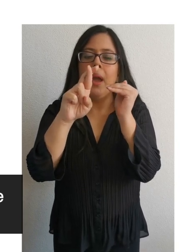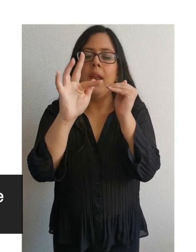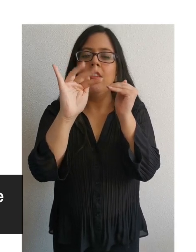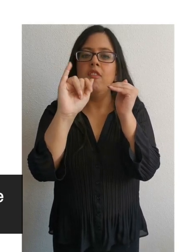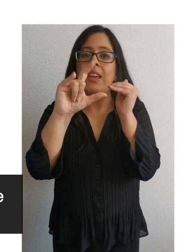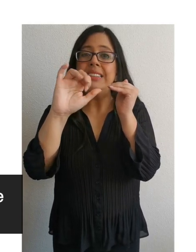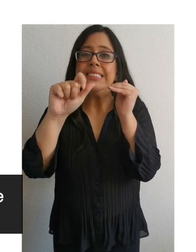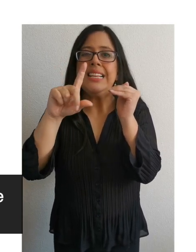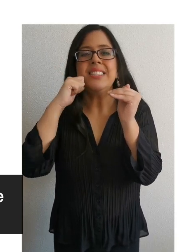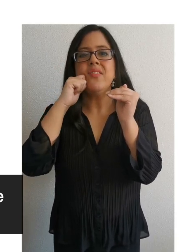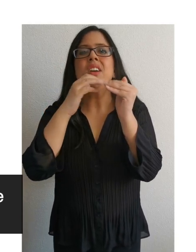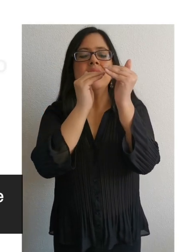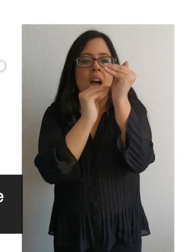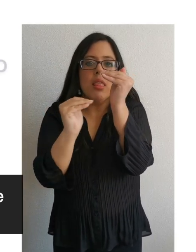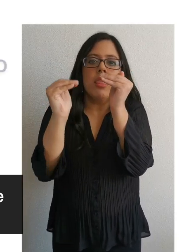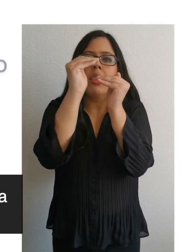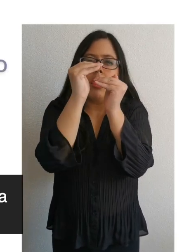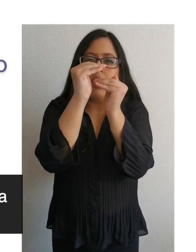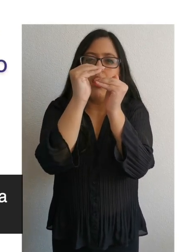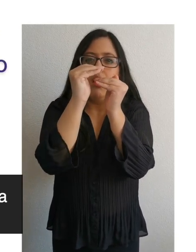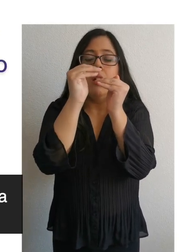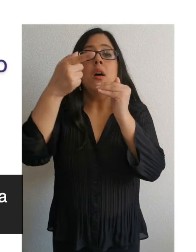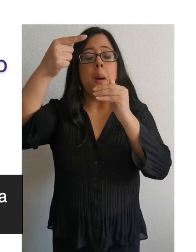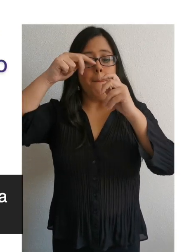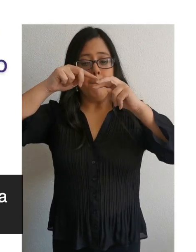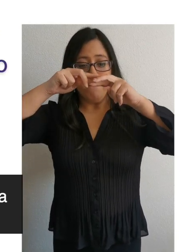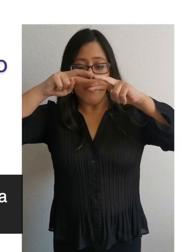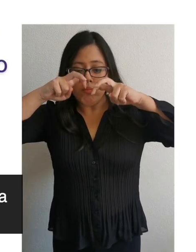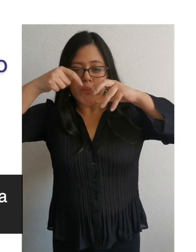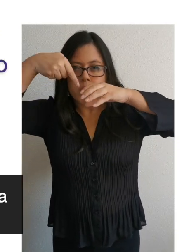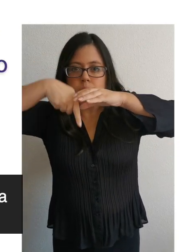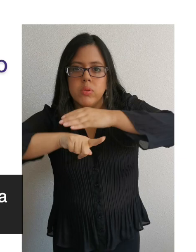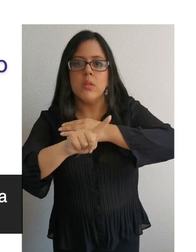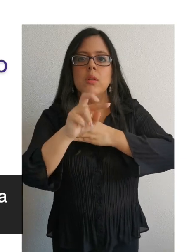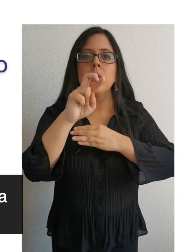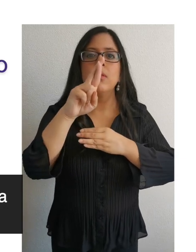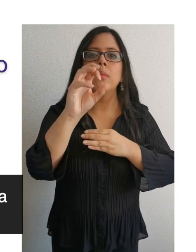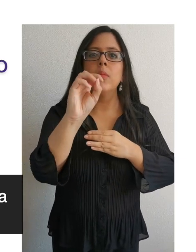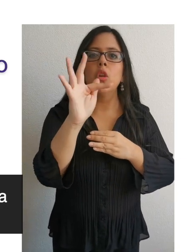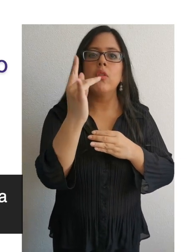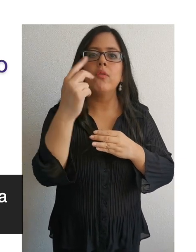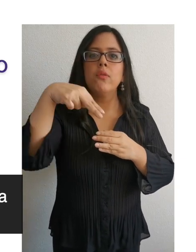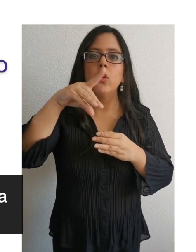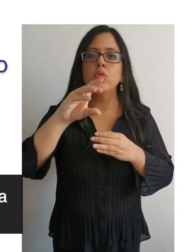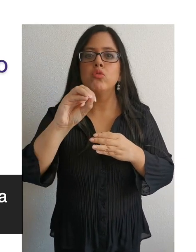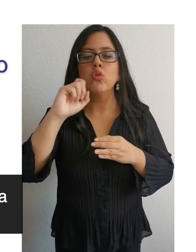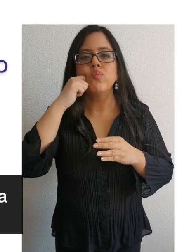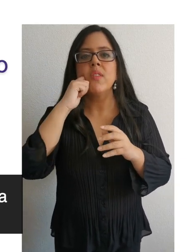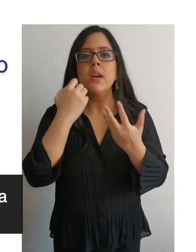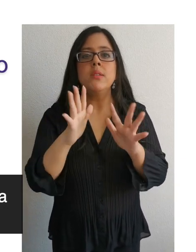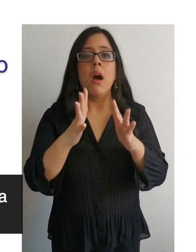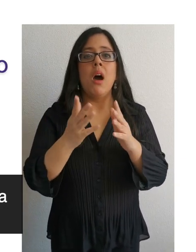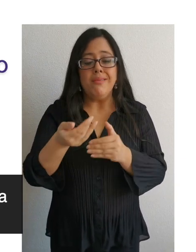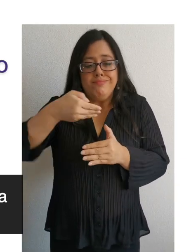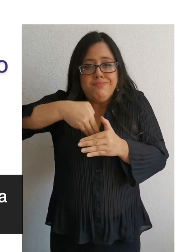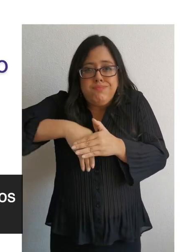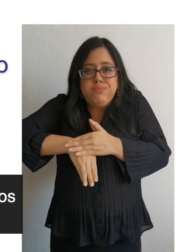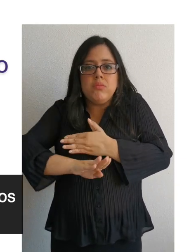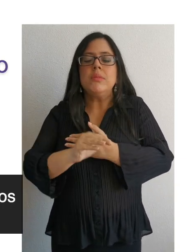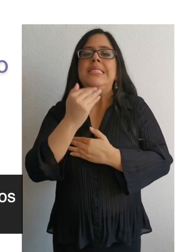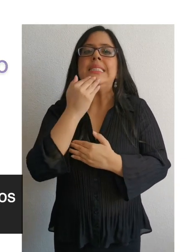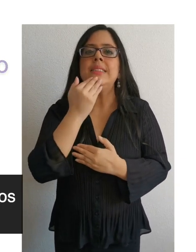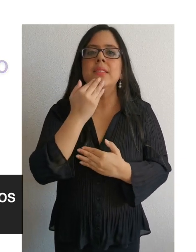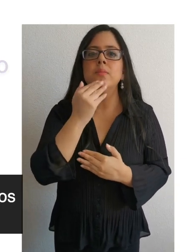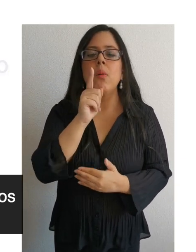ubica cerca de la superficie del cuerpo, profundo, que es la estructura u órgano que se ubica lejos de la superficie del cuerpo,